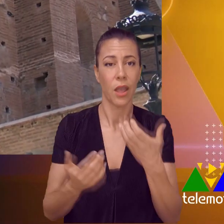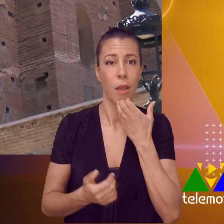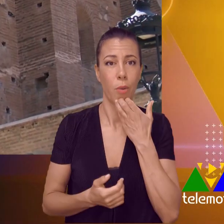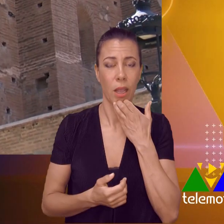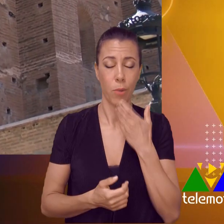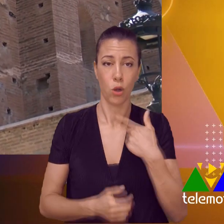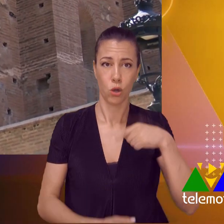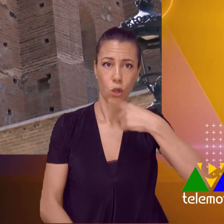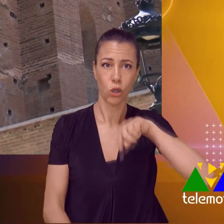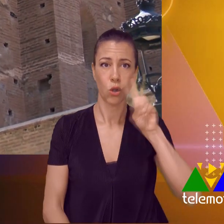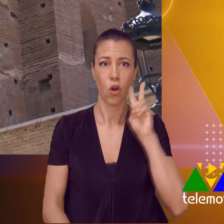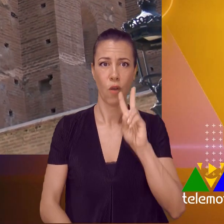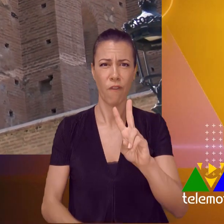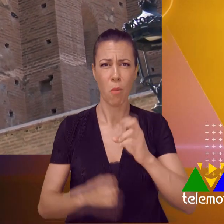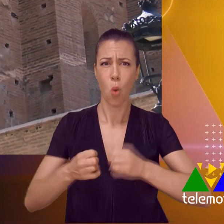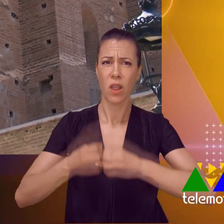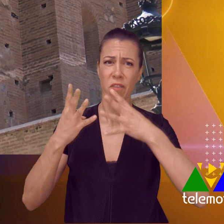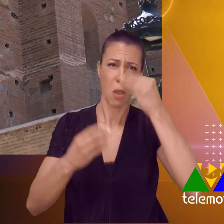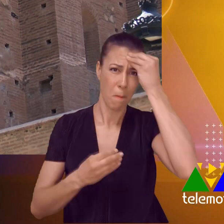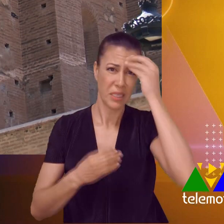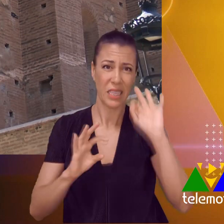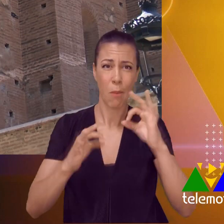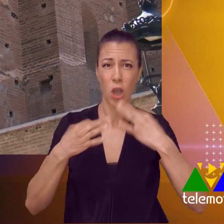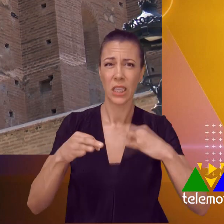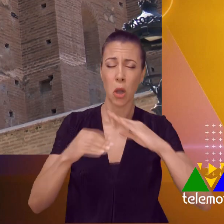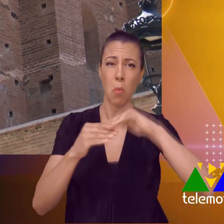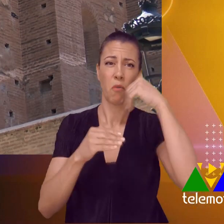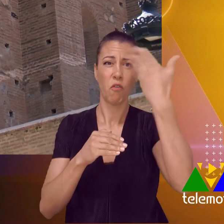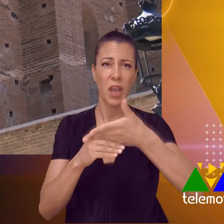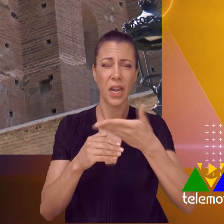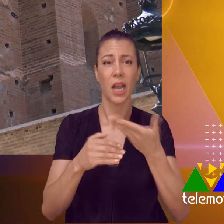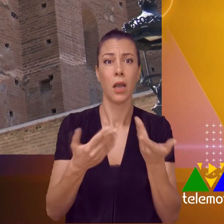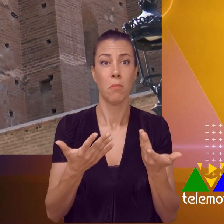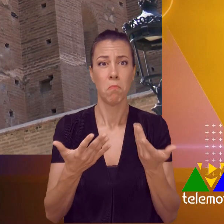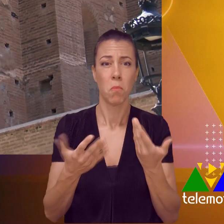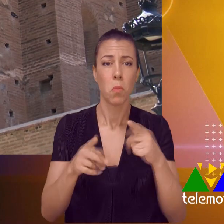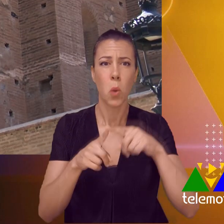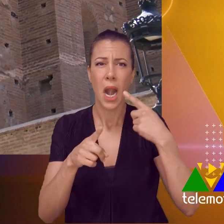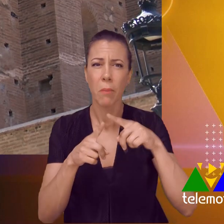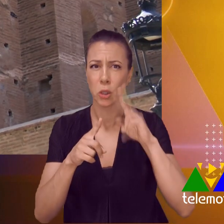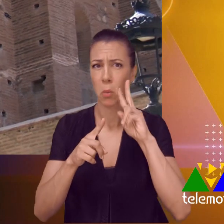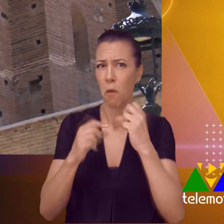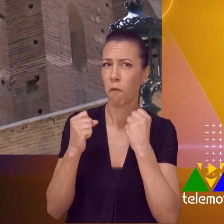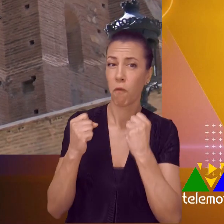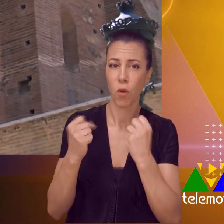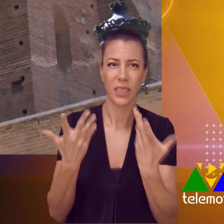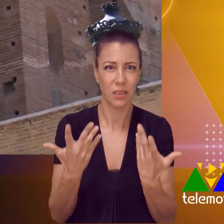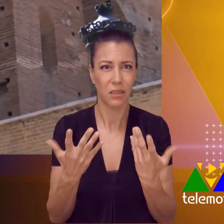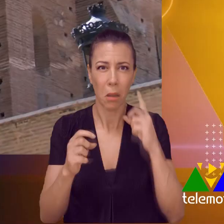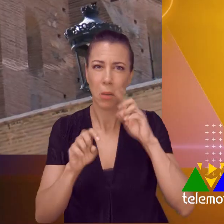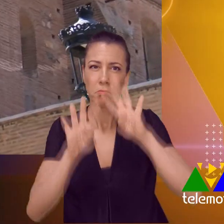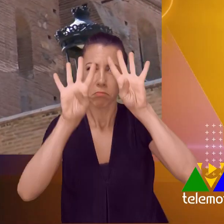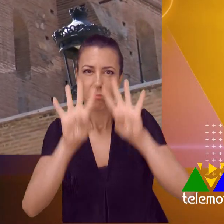un edificio muy austero de exterior, muy fuerte en elemento de construcción, con la ladrillería y